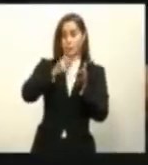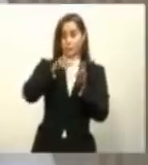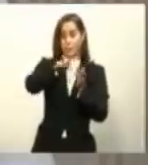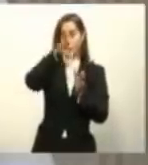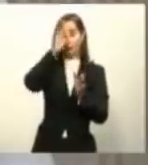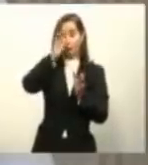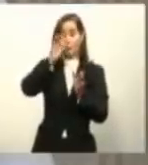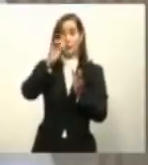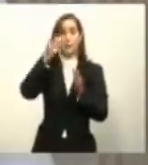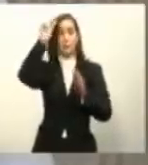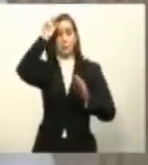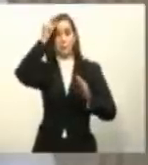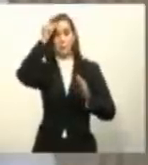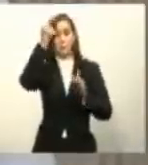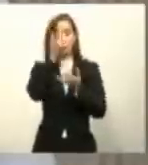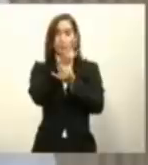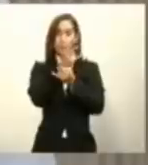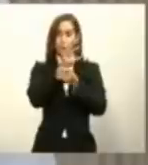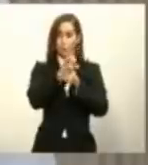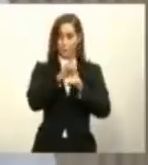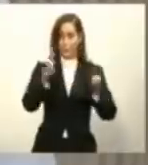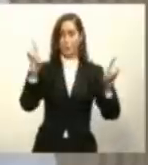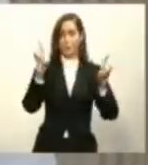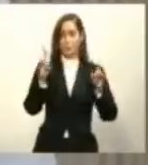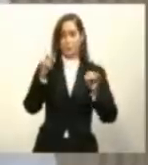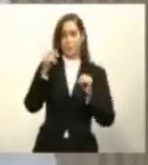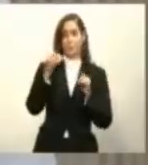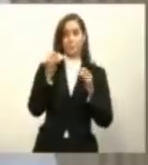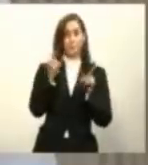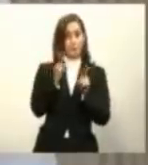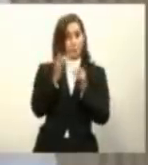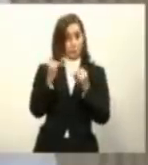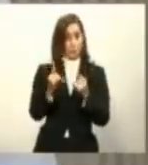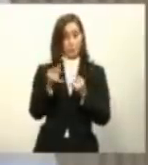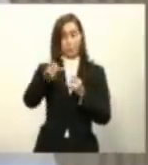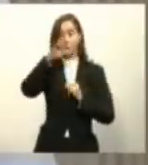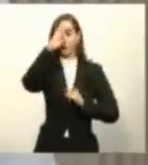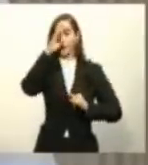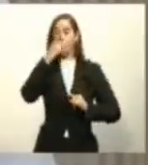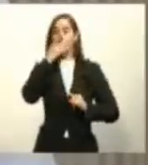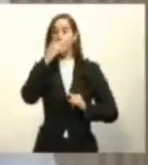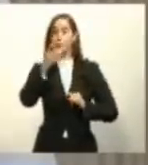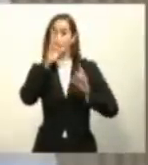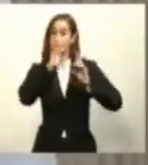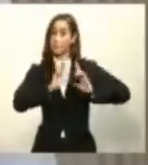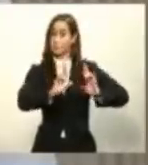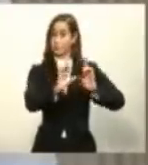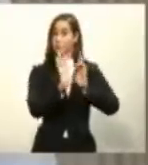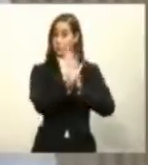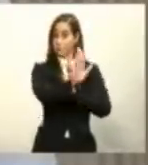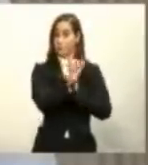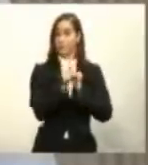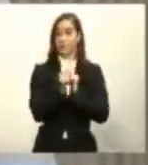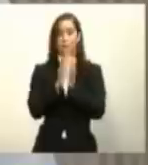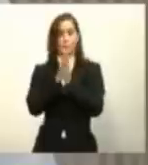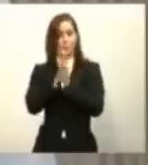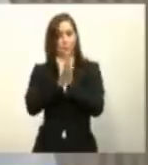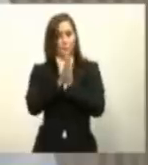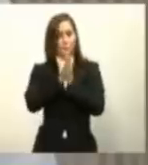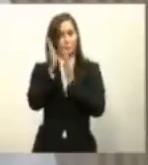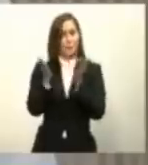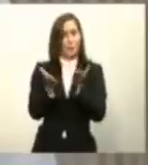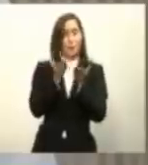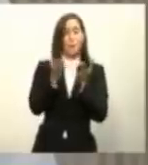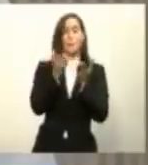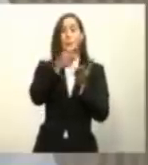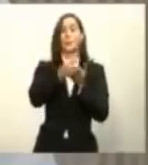y República Dominicana, en el marco del respeto a la soberanía de los estados, alienta a las